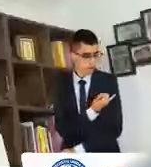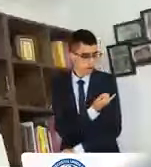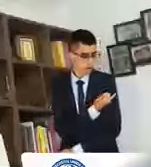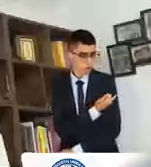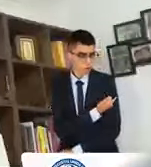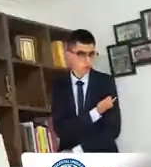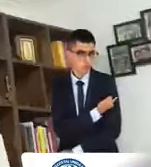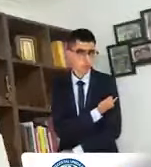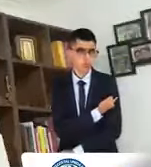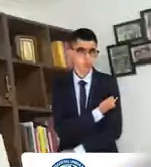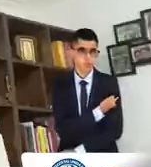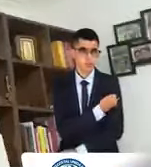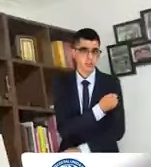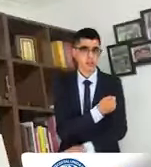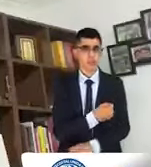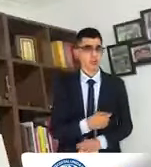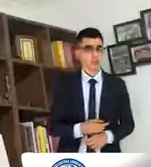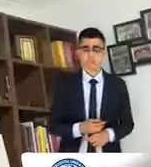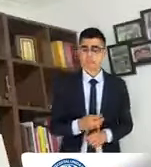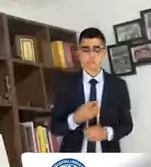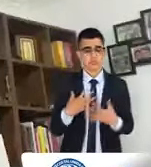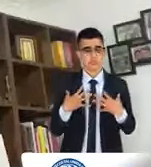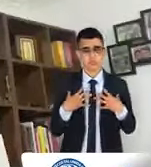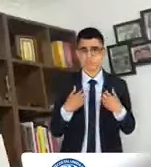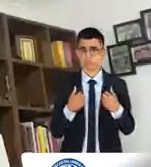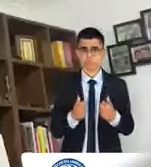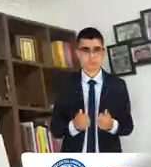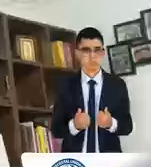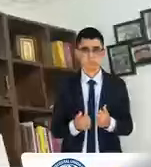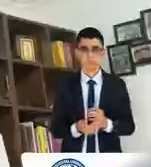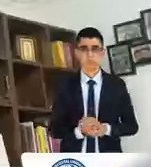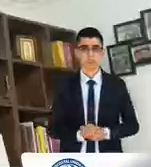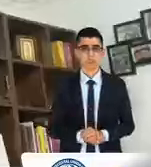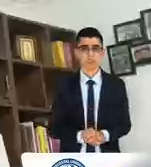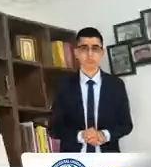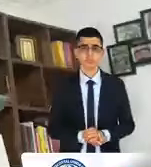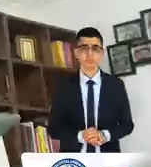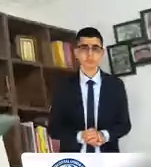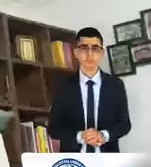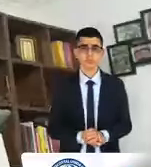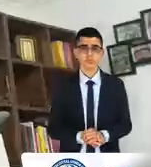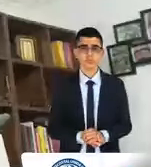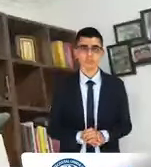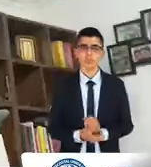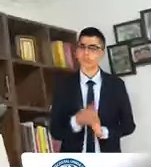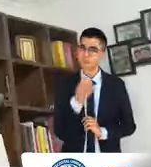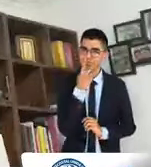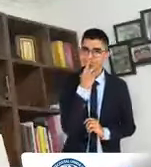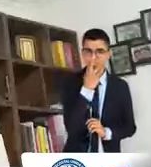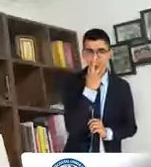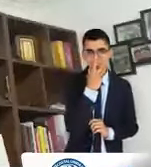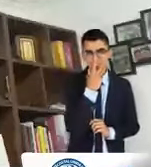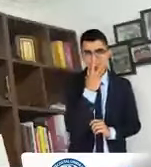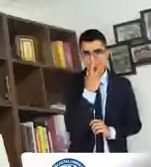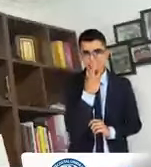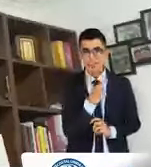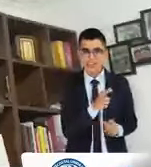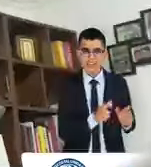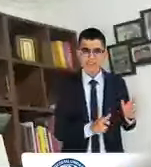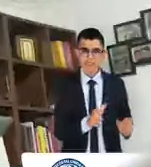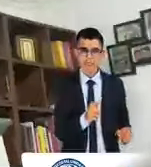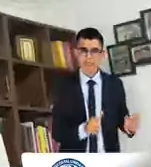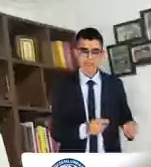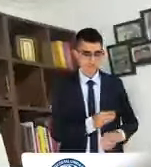pero la lepra no se cura. Entonces es simpático saber que un leproso invita a Jesús a su casa a